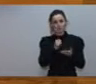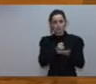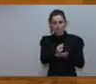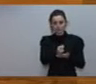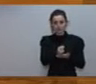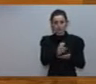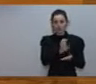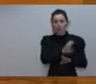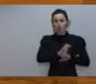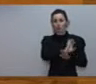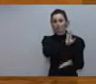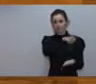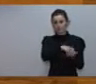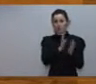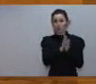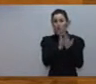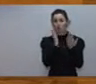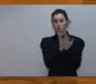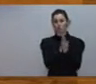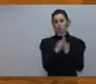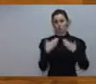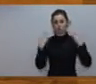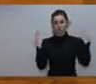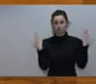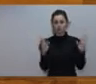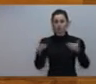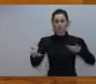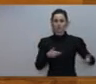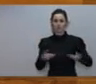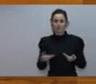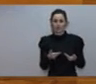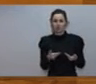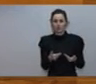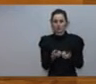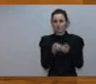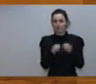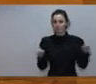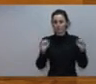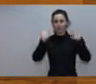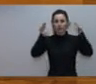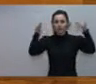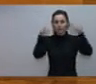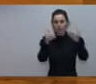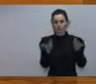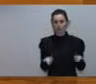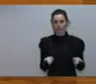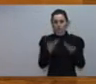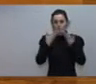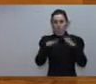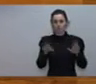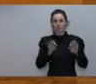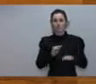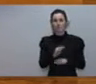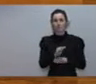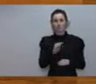Naturales. En ese curso escolar, las solicitudes no fueron atendidas, a pesar de tener